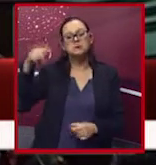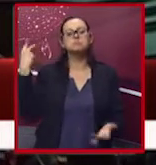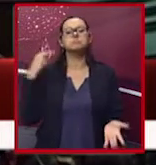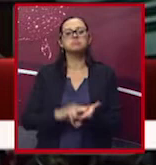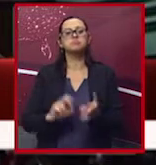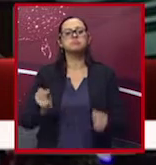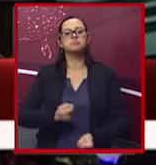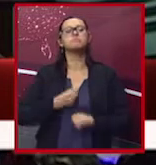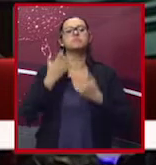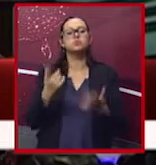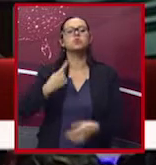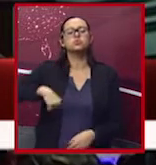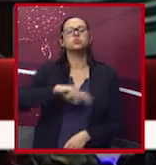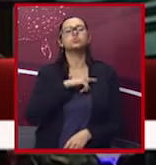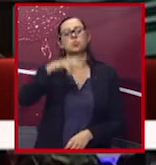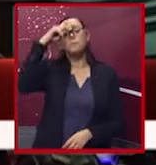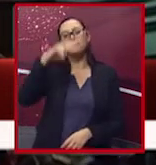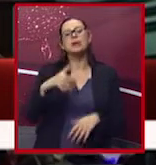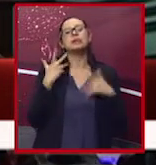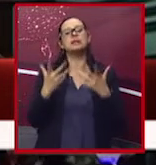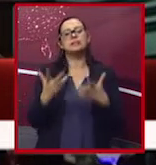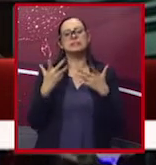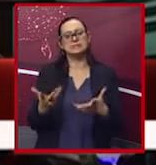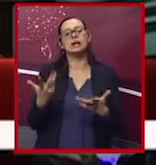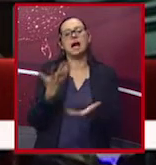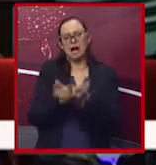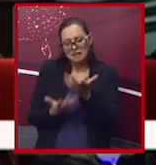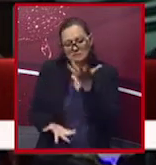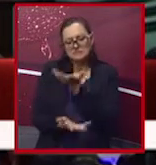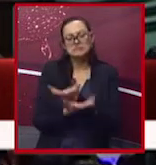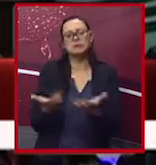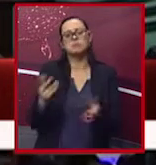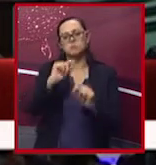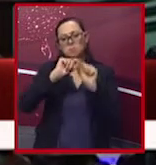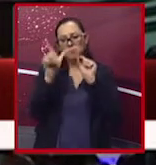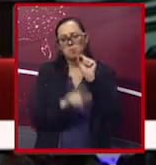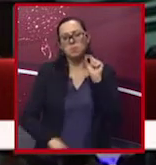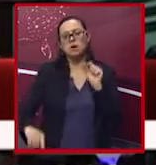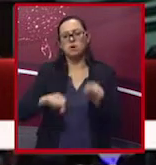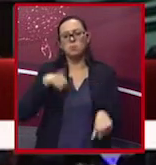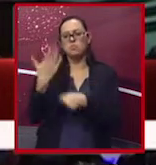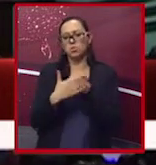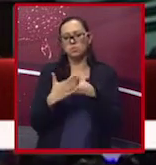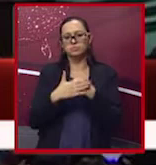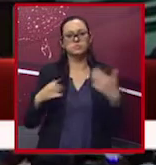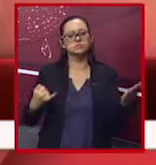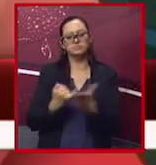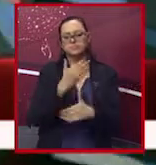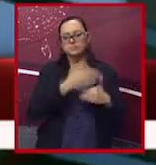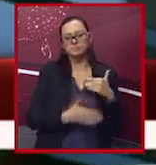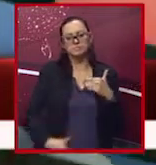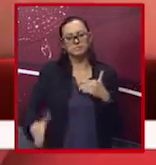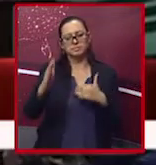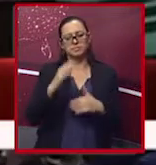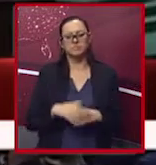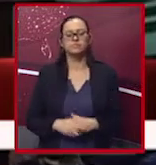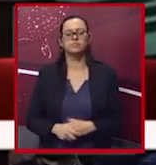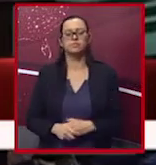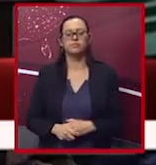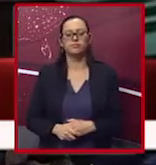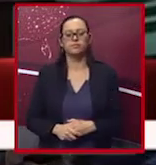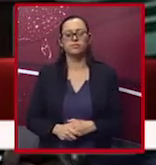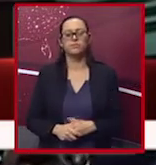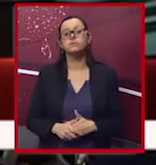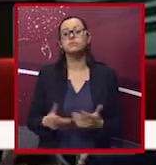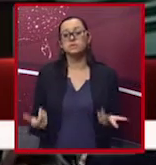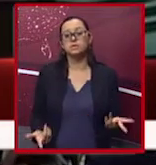decir el México que queremos, el México que estamos construyendo, el México que se va a estar decidiendo durante este año. Se impone